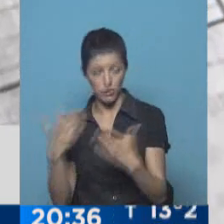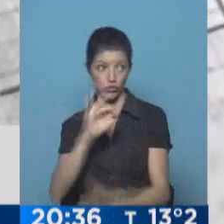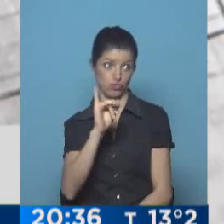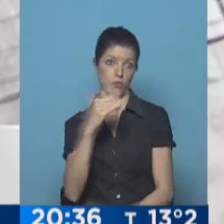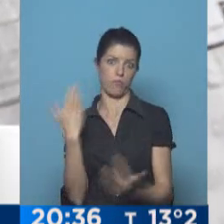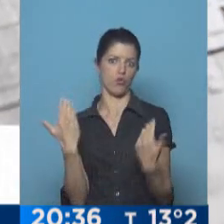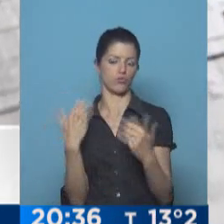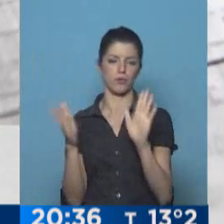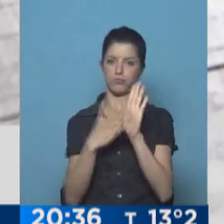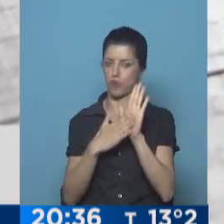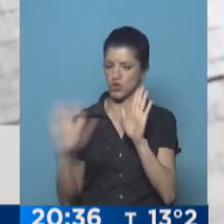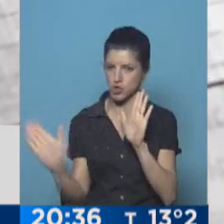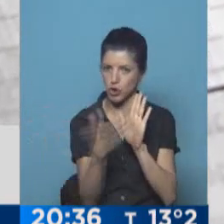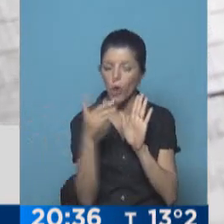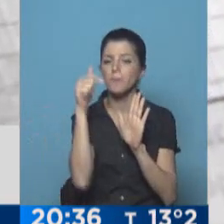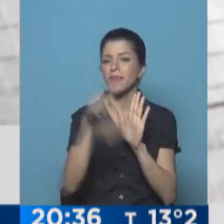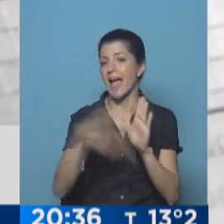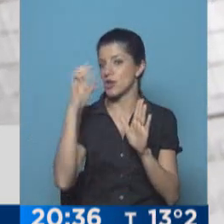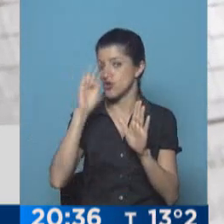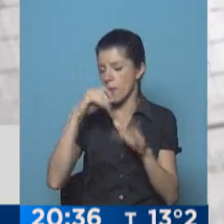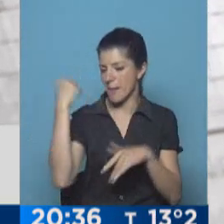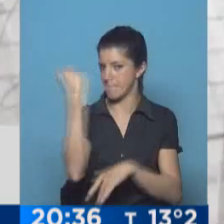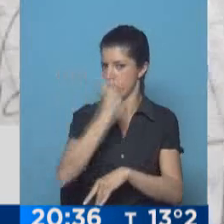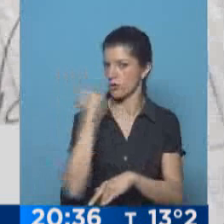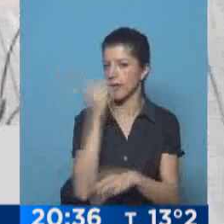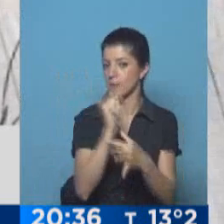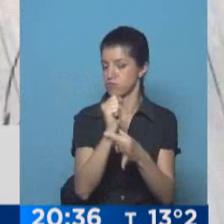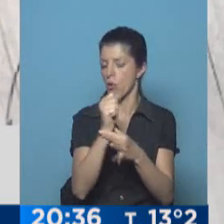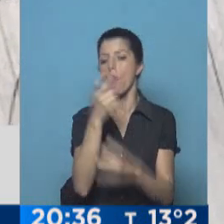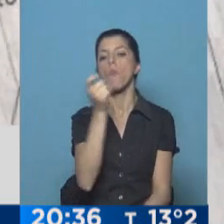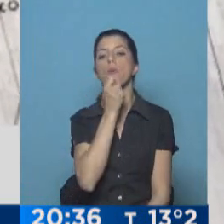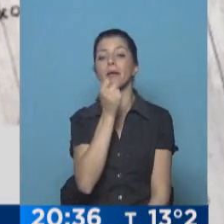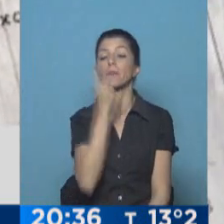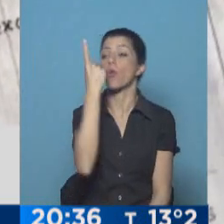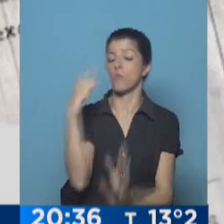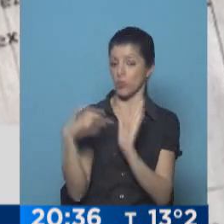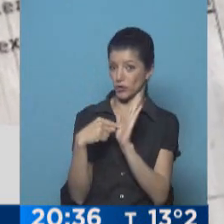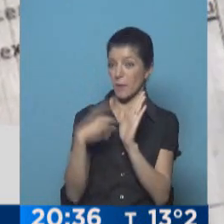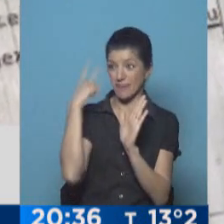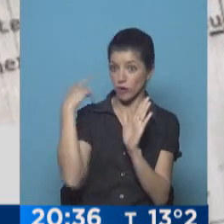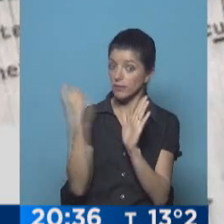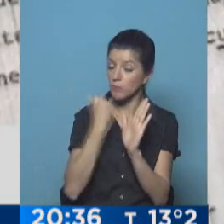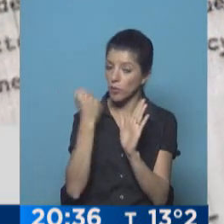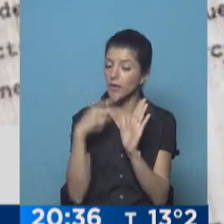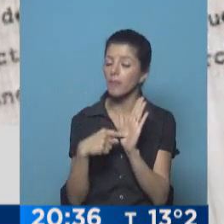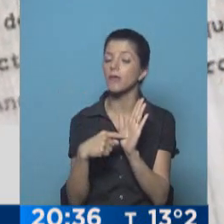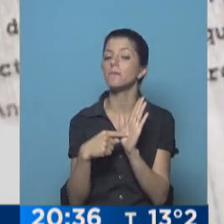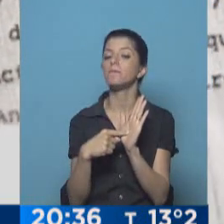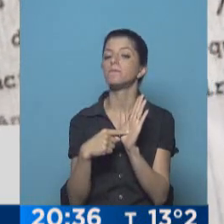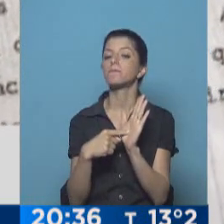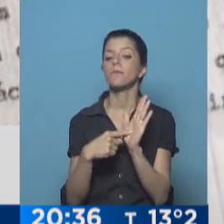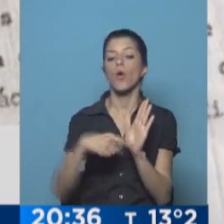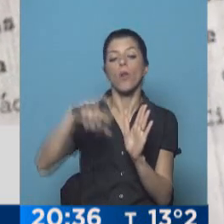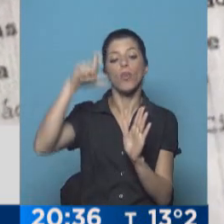supuesto que sí hay hay nombres muy emblemáticos por ejemplo eh un dato que me parece significativo es que ni bien chavar ni